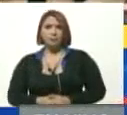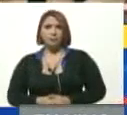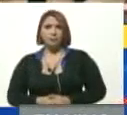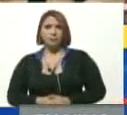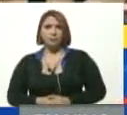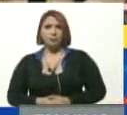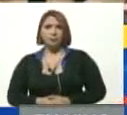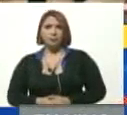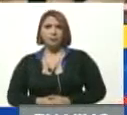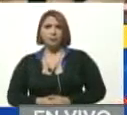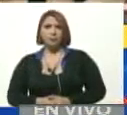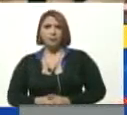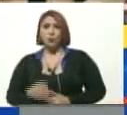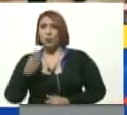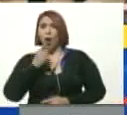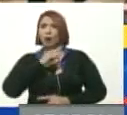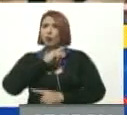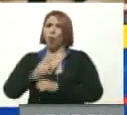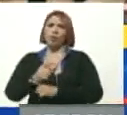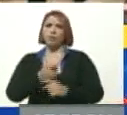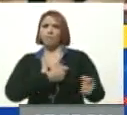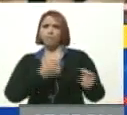no hubo orden de extradición.